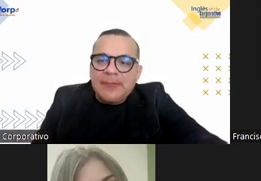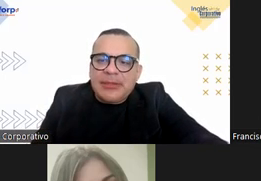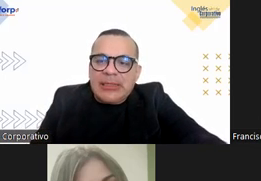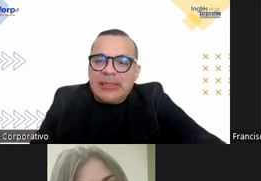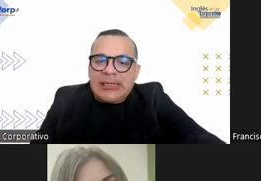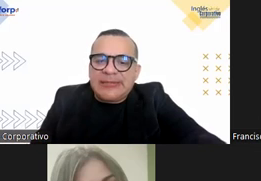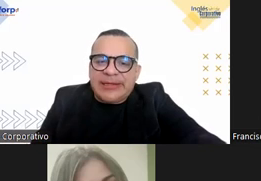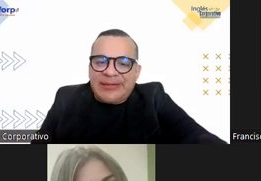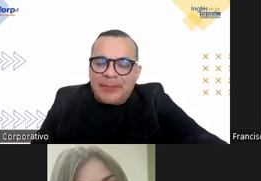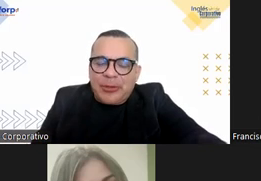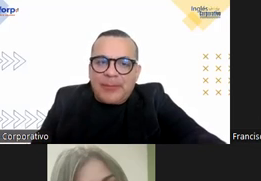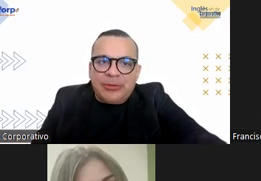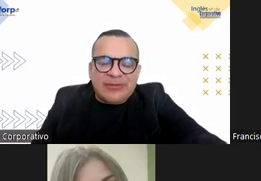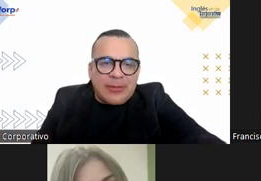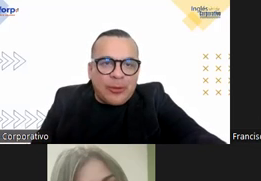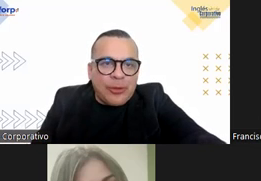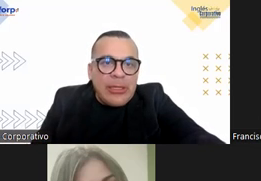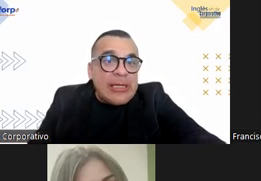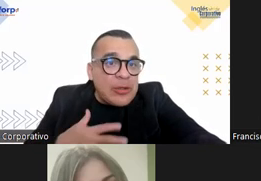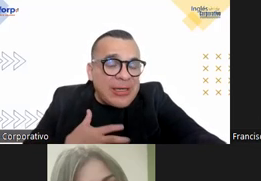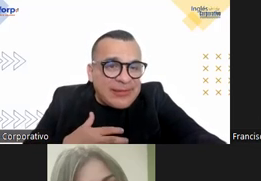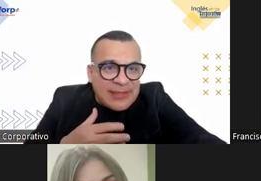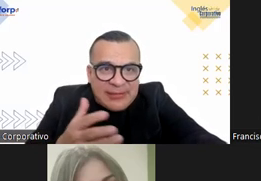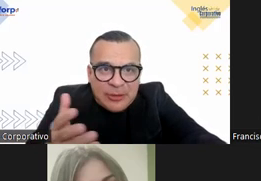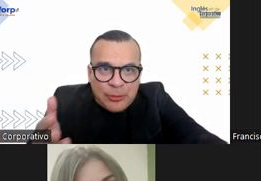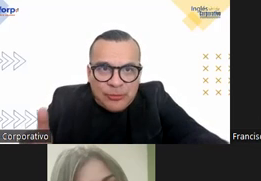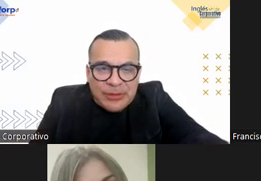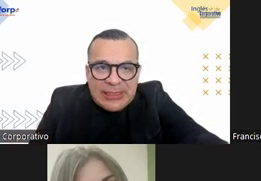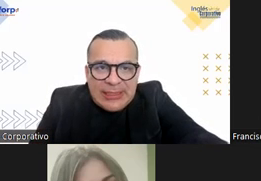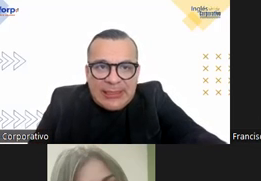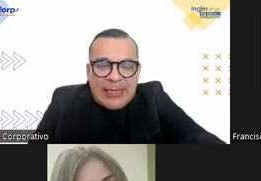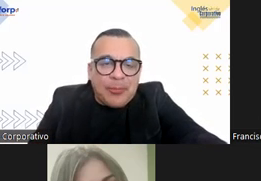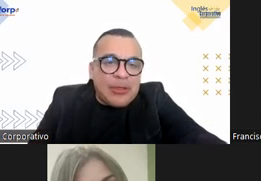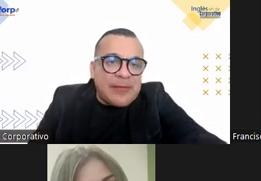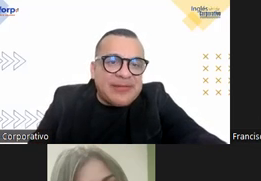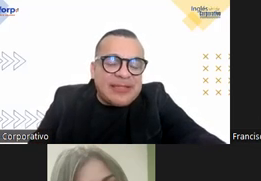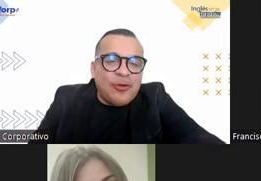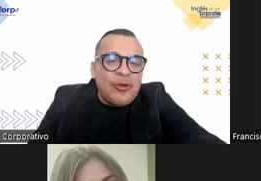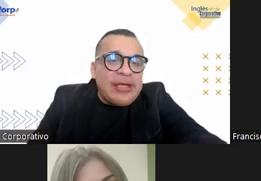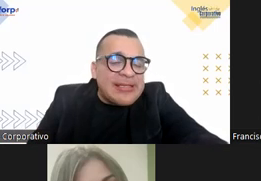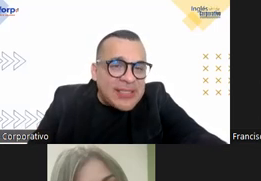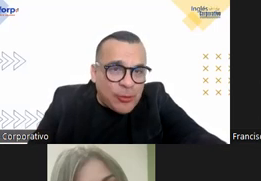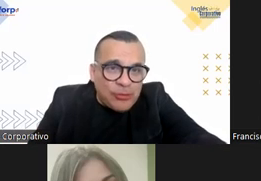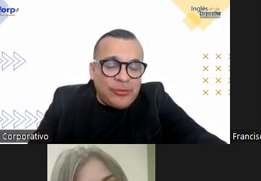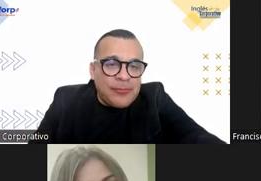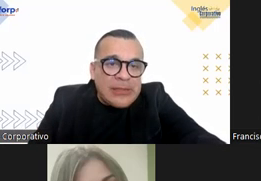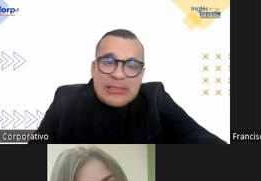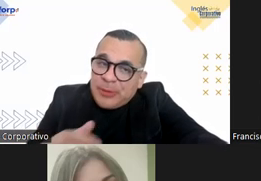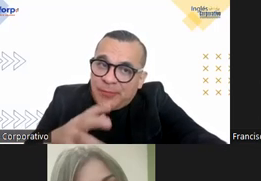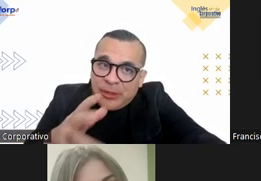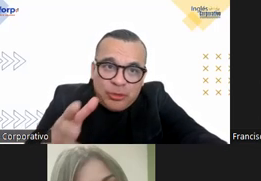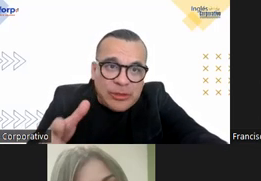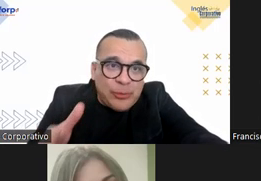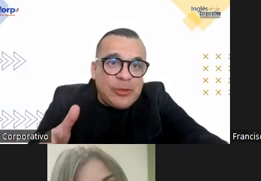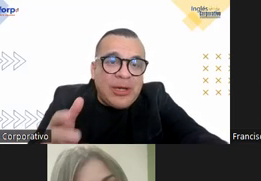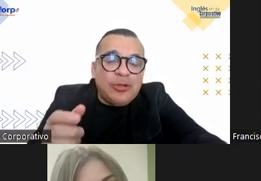importante, ¿verdad? Y gracias, gracias por el aporte, Salvador. Quiero agradecerles a todos, ¿verdad? El poder haber estado en este curso.